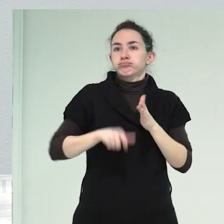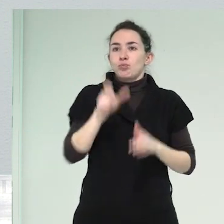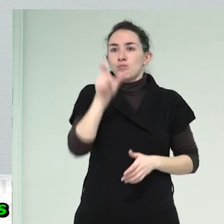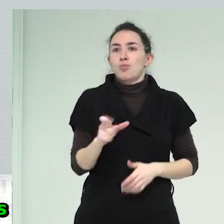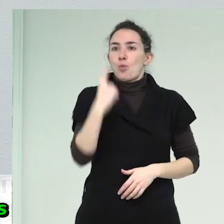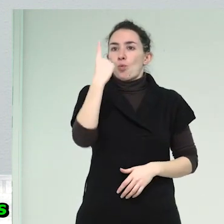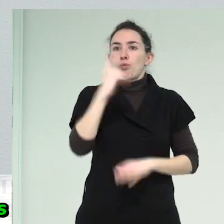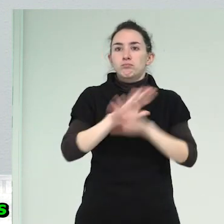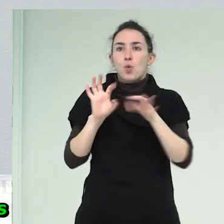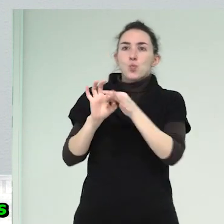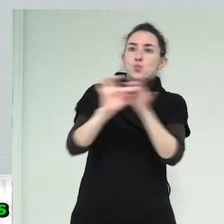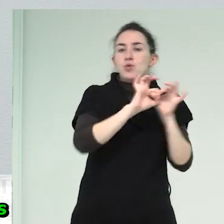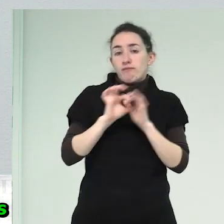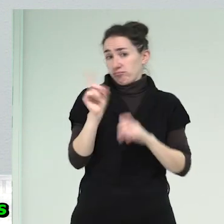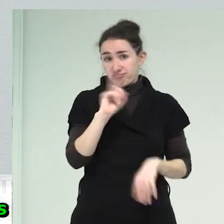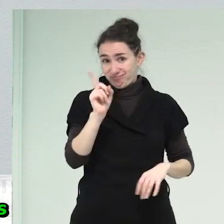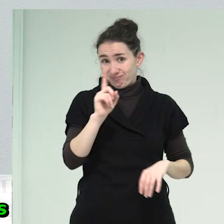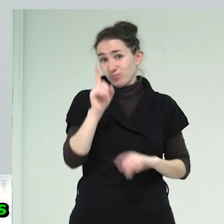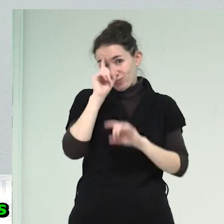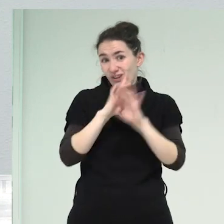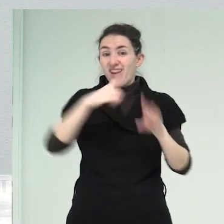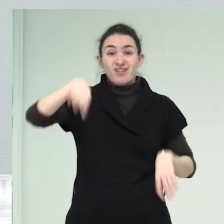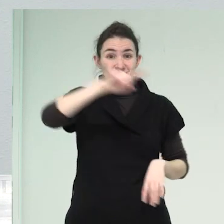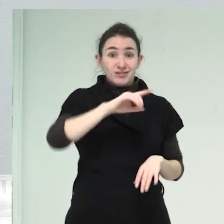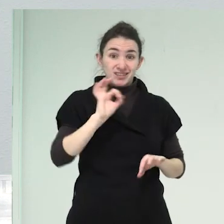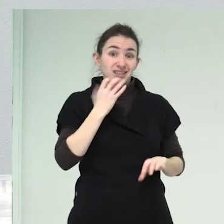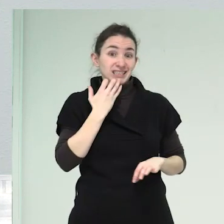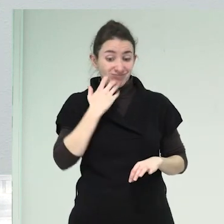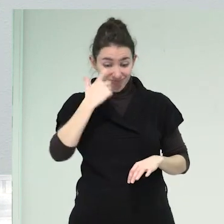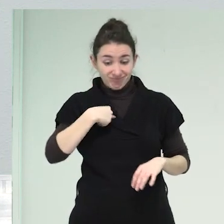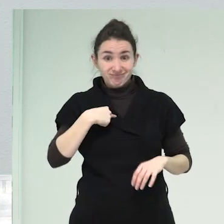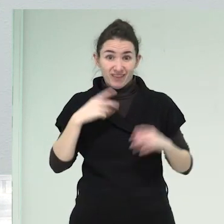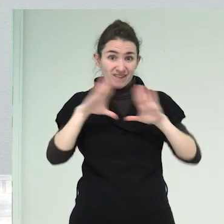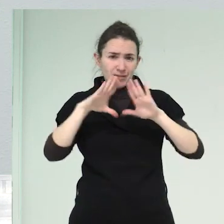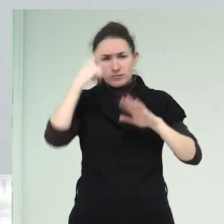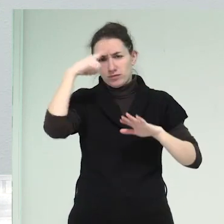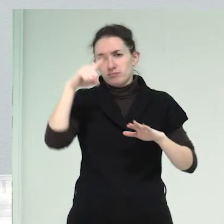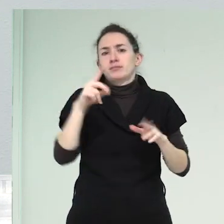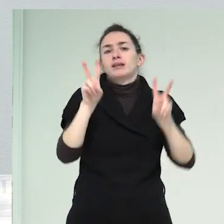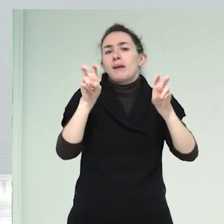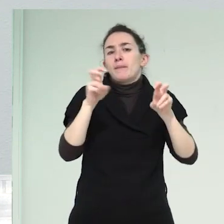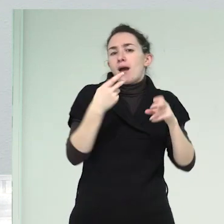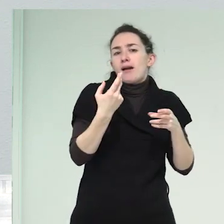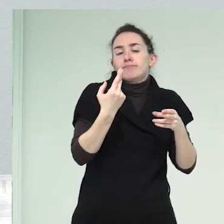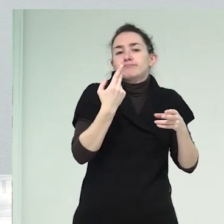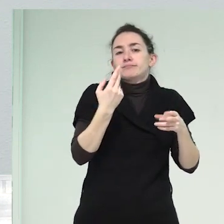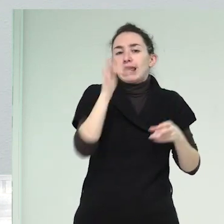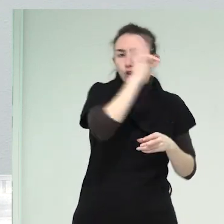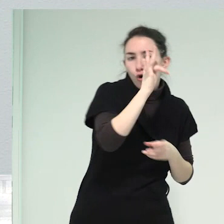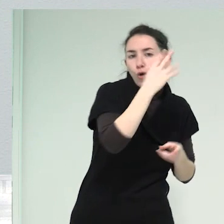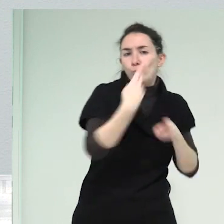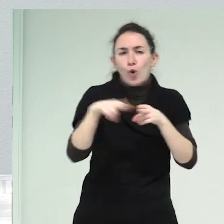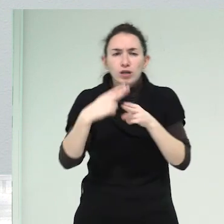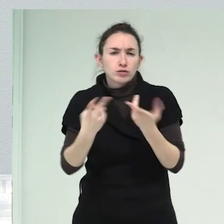unificado, al contrario, ¿no? Quienes somos feministas sabemos que es un campo teórico, político y